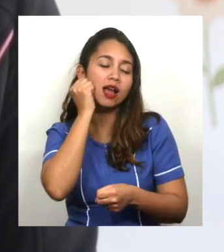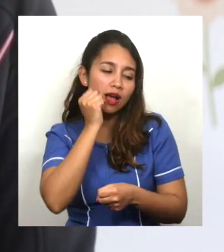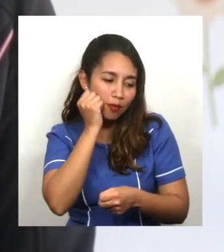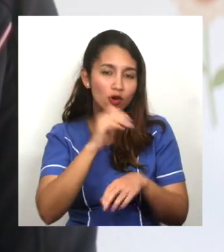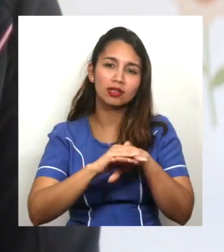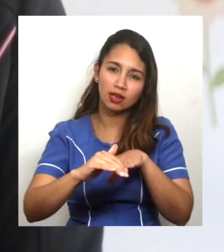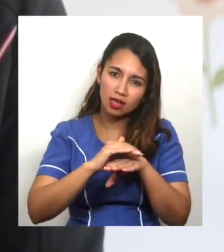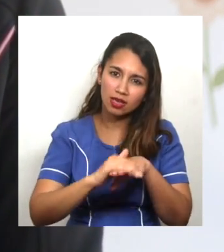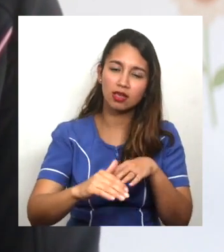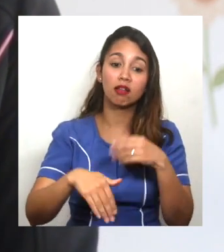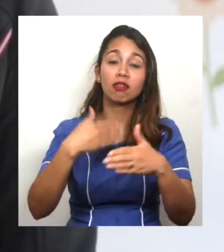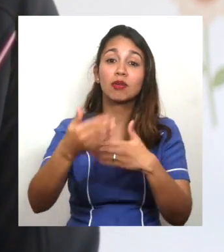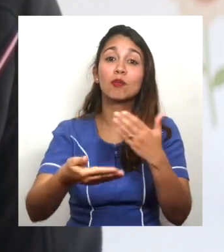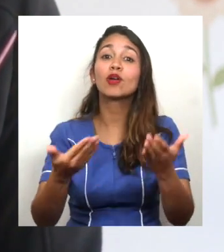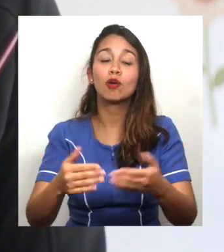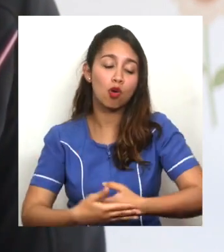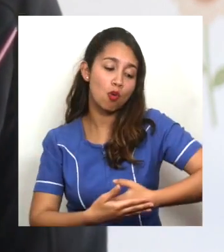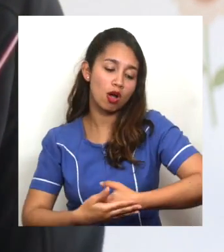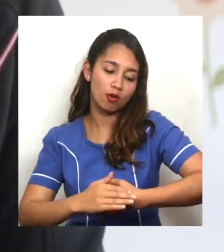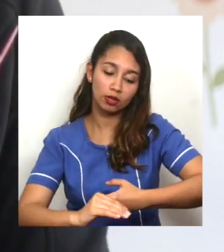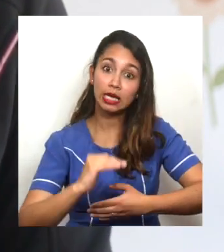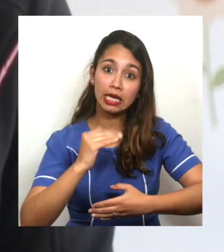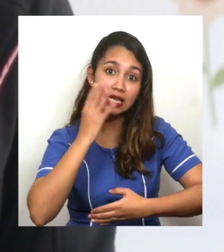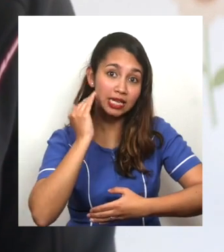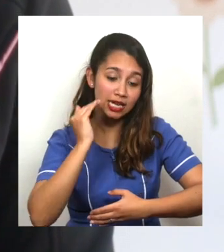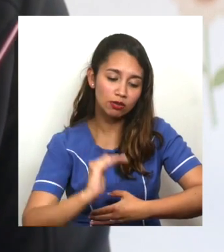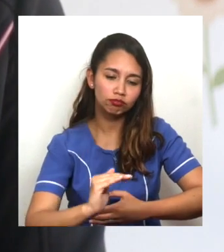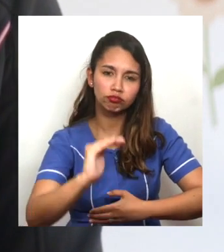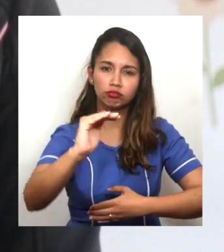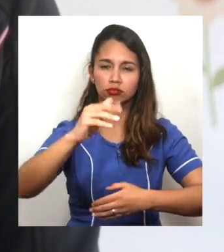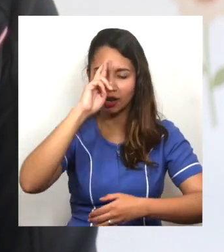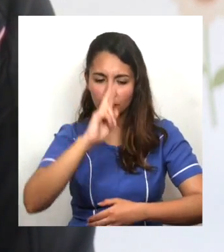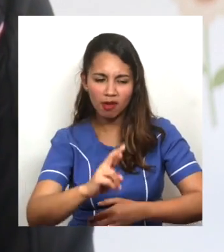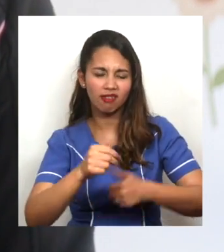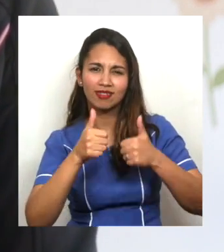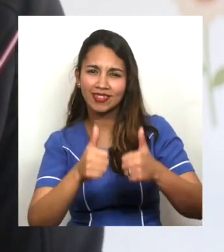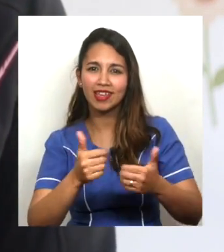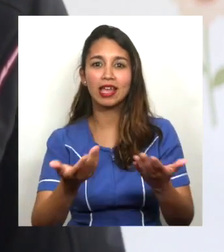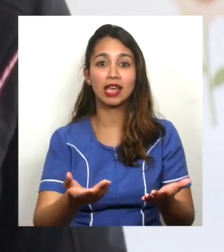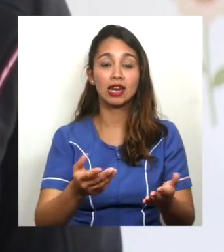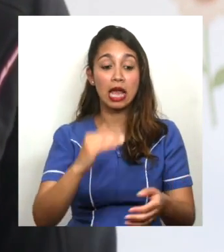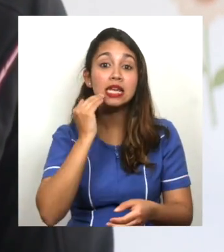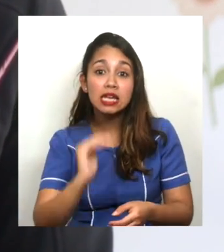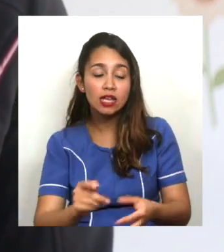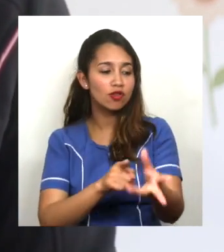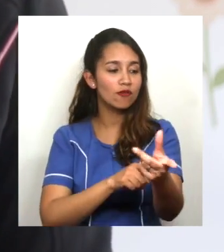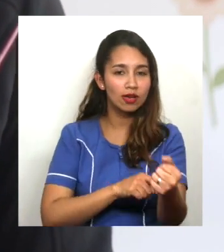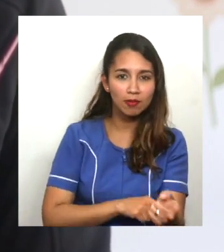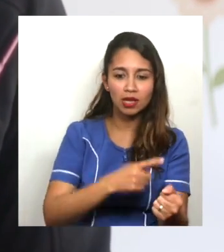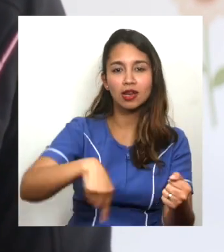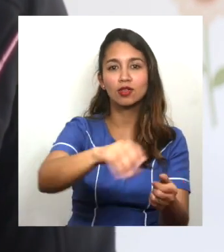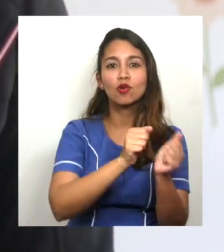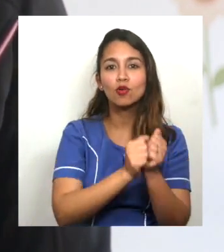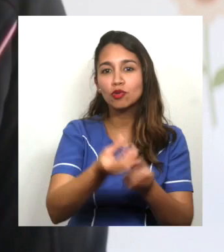placenteras y gozosas son fundamentales para poder también criar de manera mucho más respetuosa y poder permitirles a los niños y